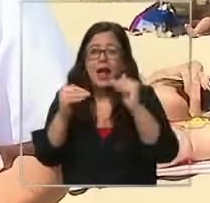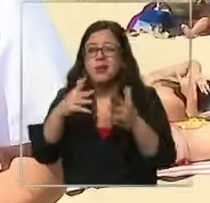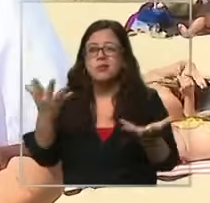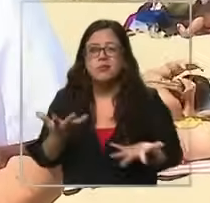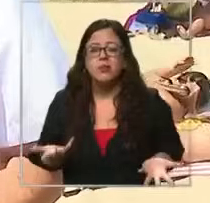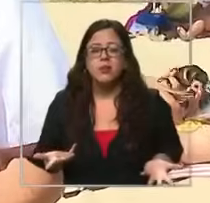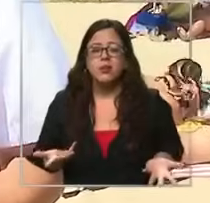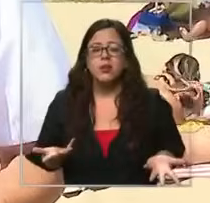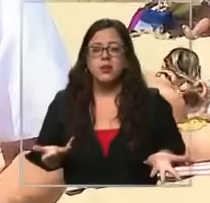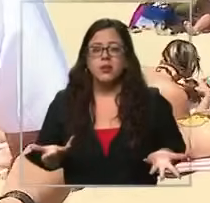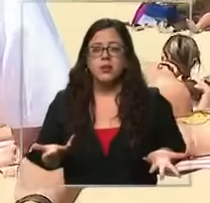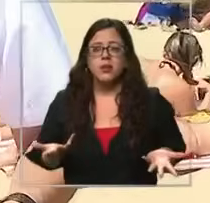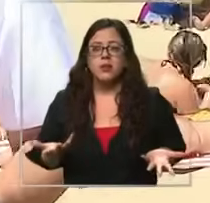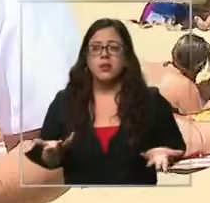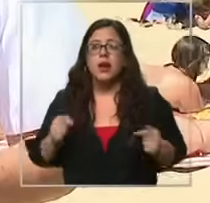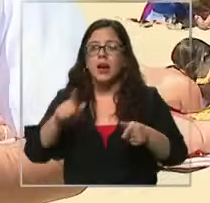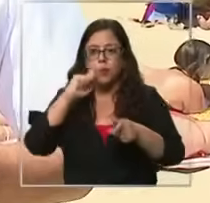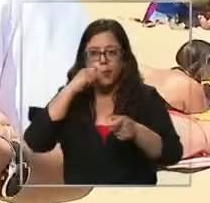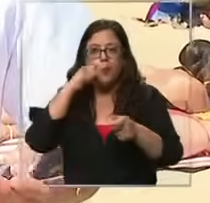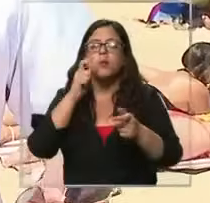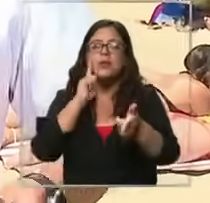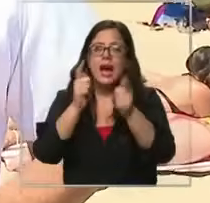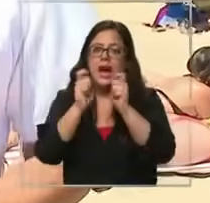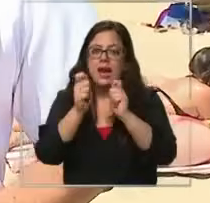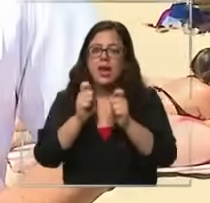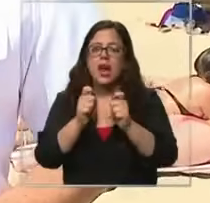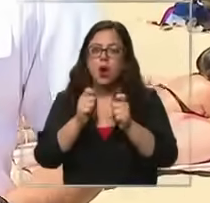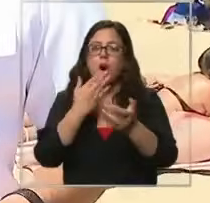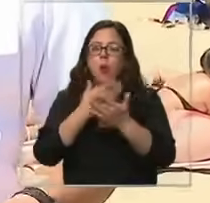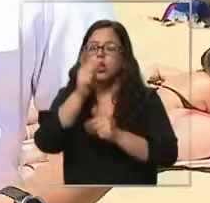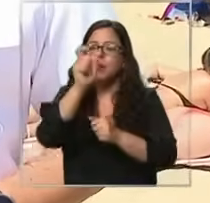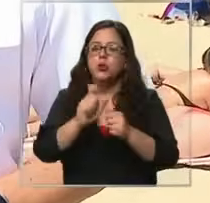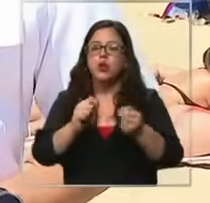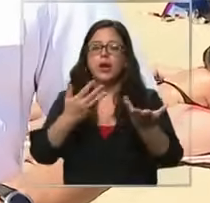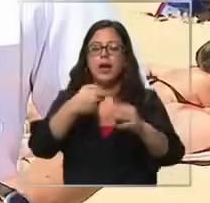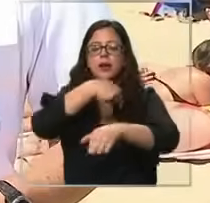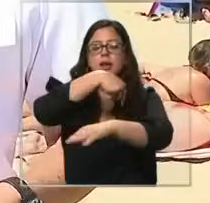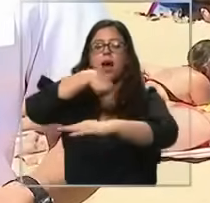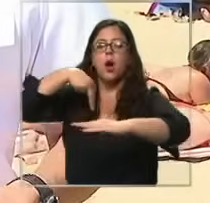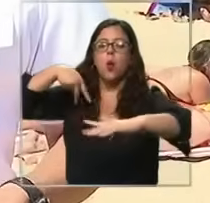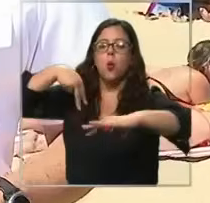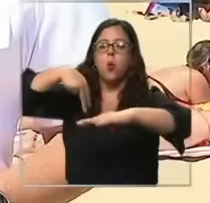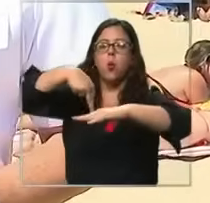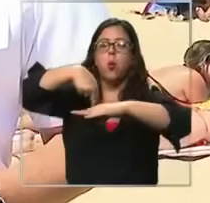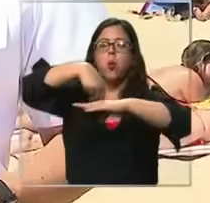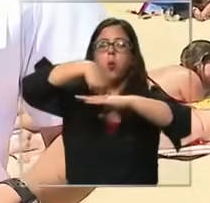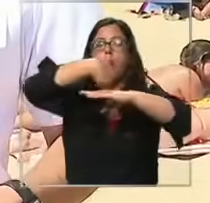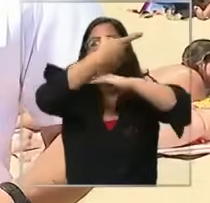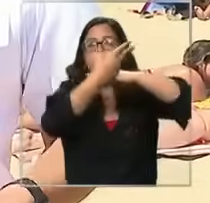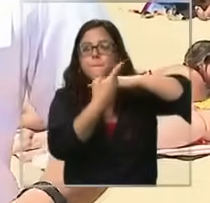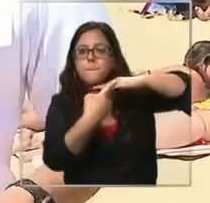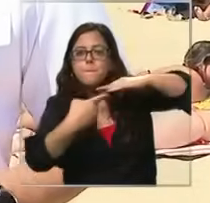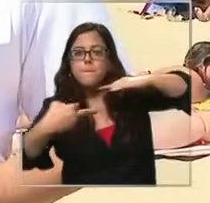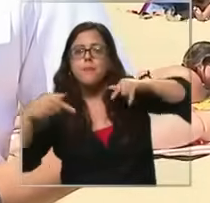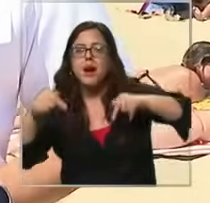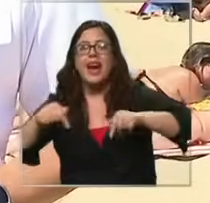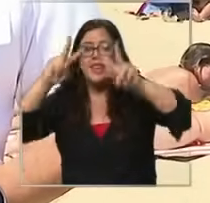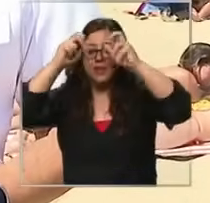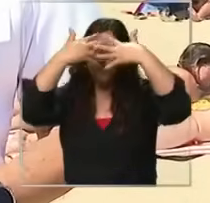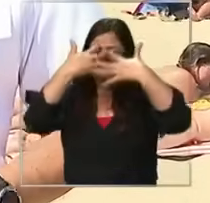finalmente reviste un riesgo al ingresar al agua, ¿no? O sea, por supuesto que sus capacidades motrices son